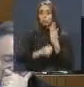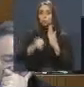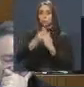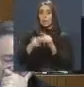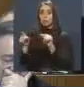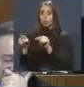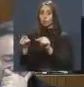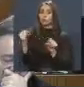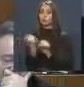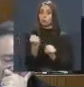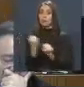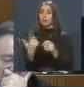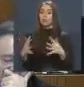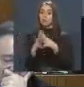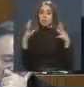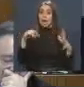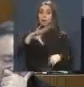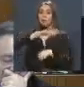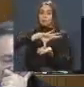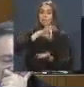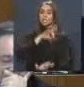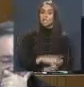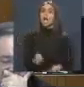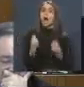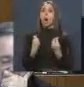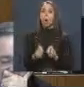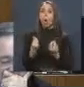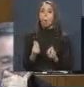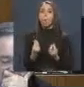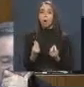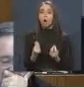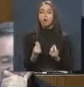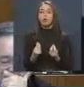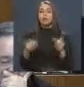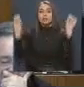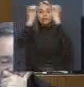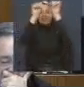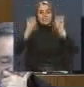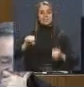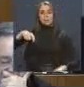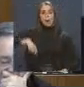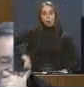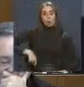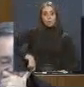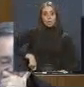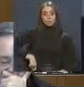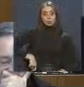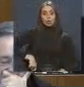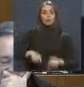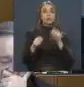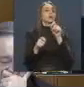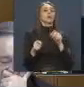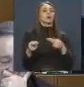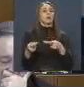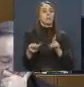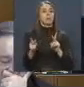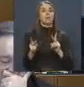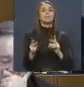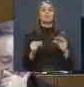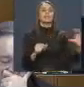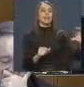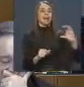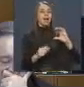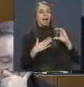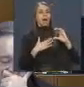y es una tarea grande del país de ver cómo es que este sistema de pensiones le permita tener un júbilo, un